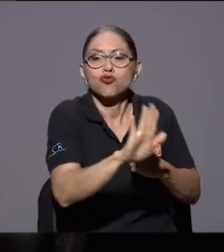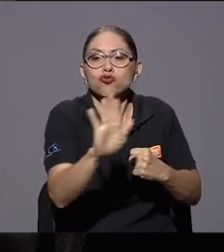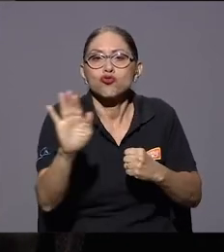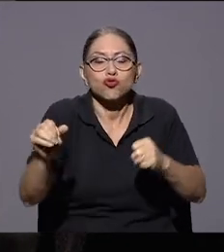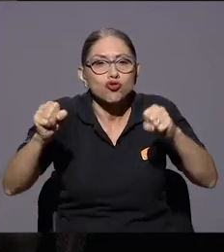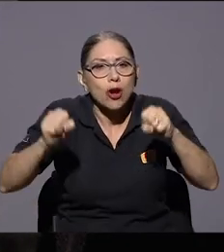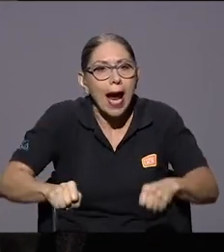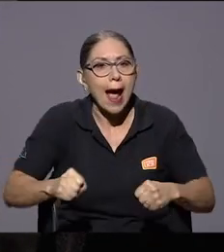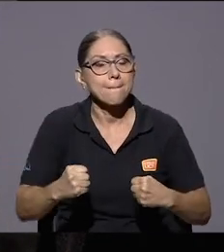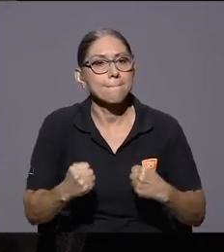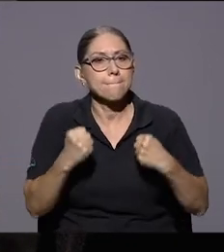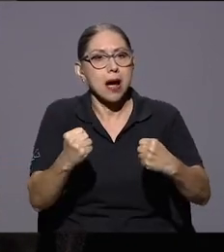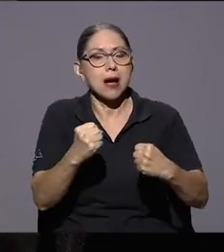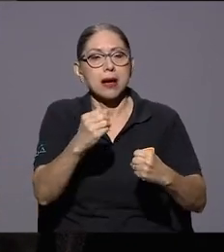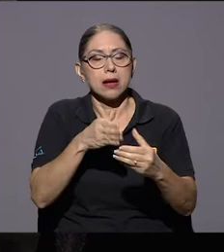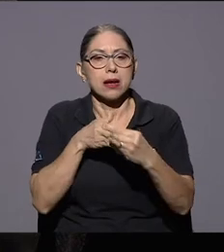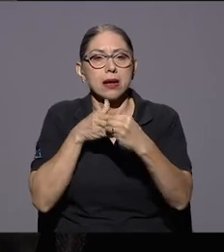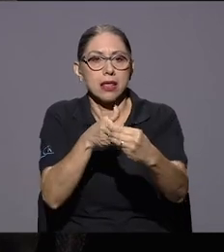de liderazgo,